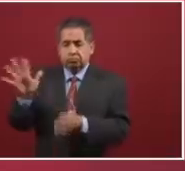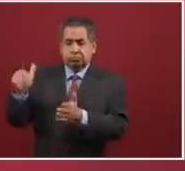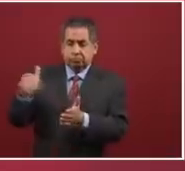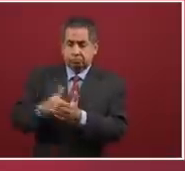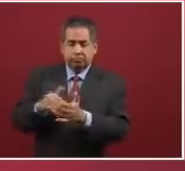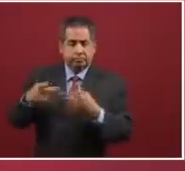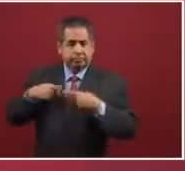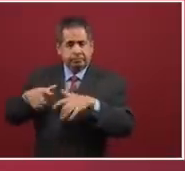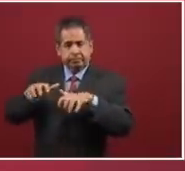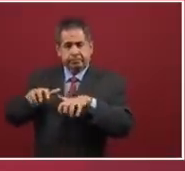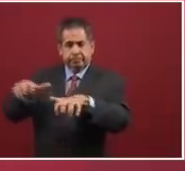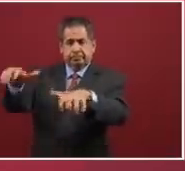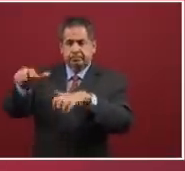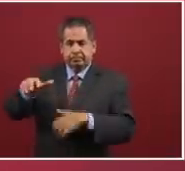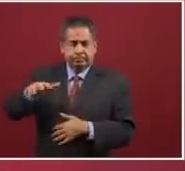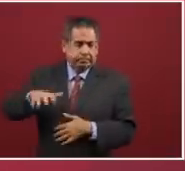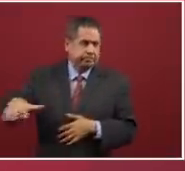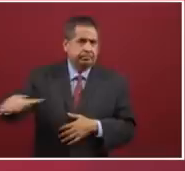personas.